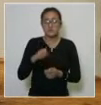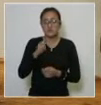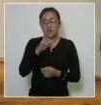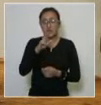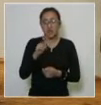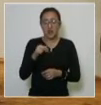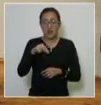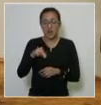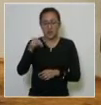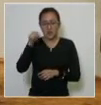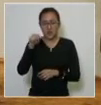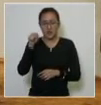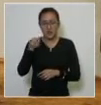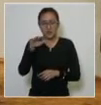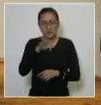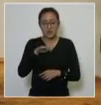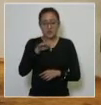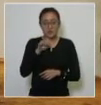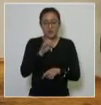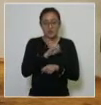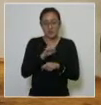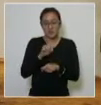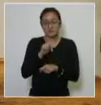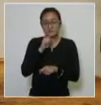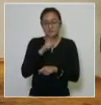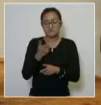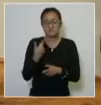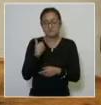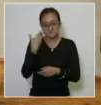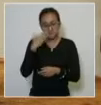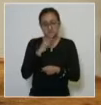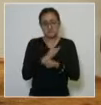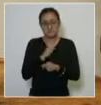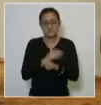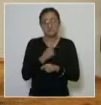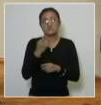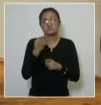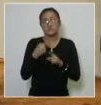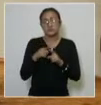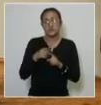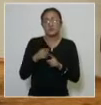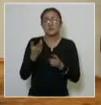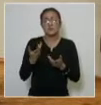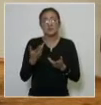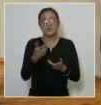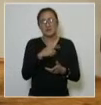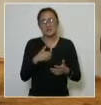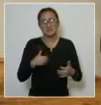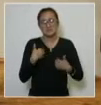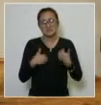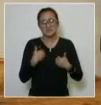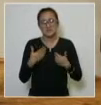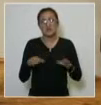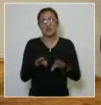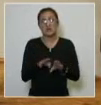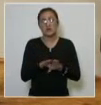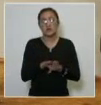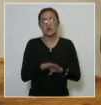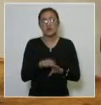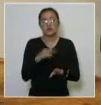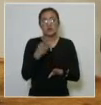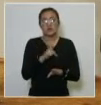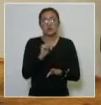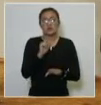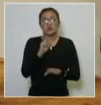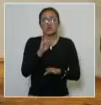lado oriente, y bueno, sí, se quejaron varios presidentes de cómo